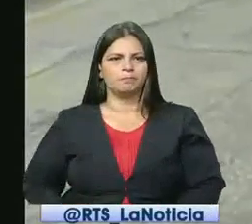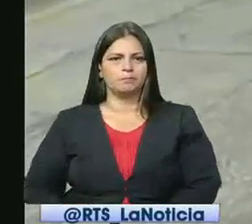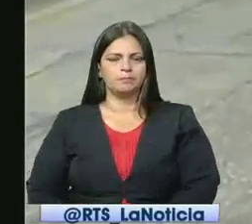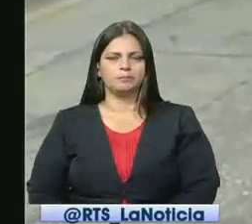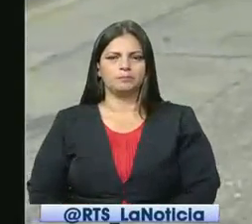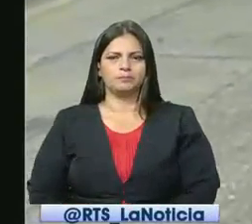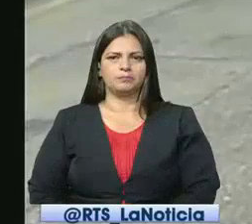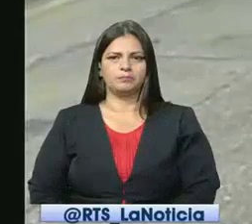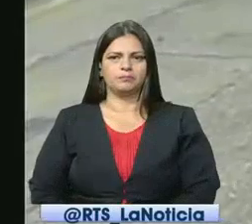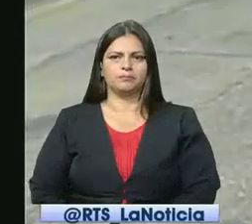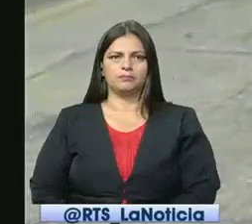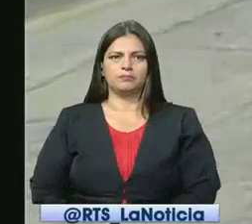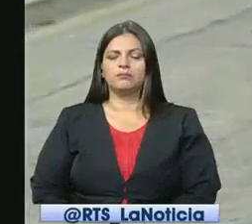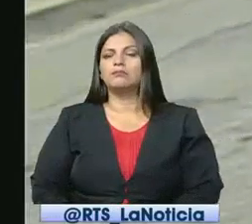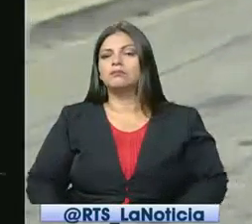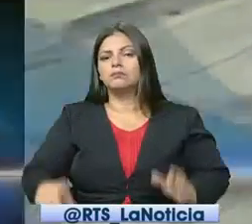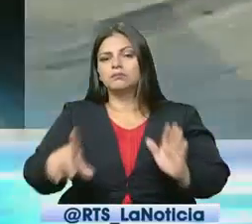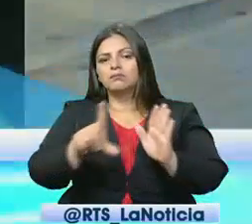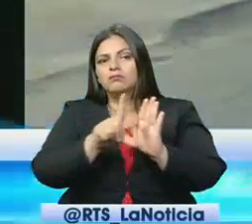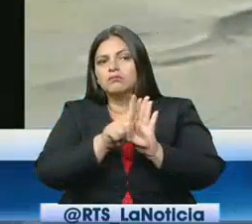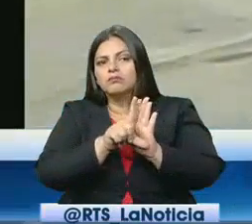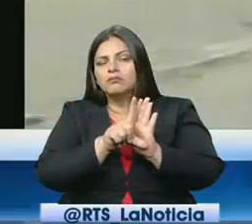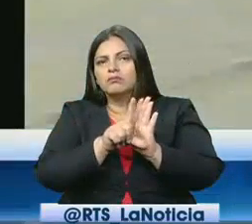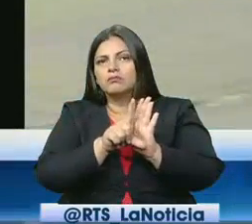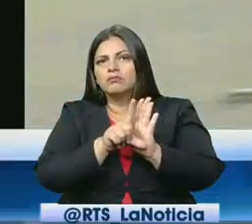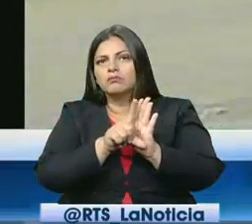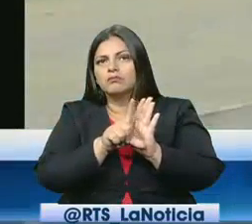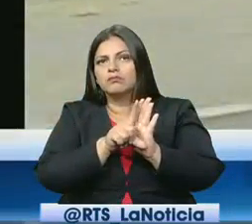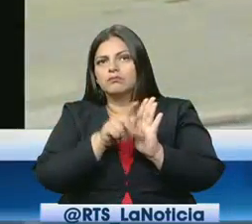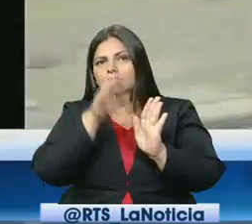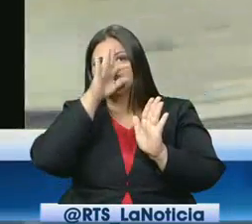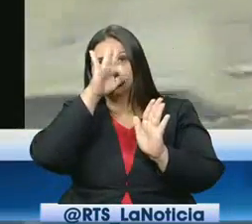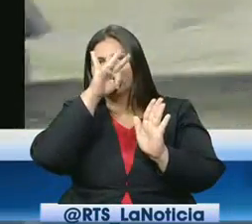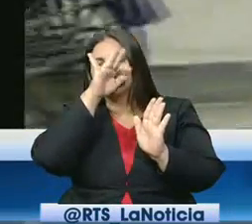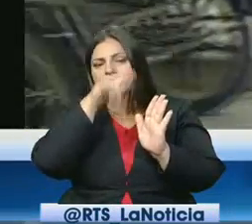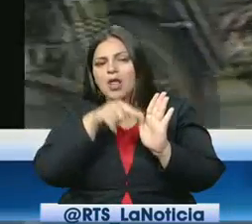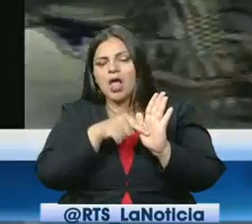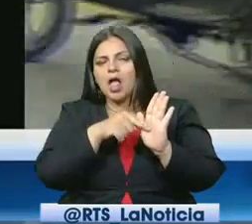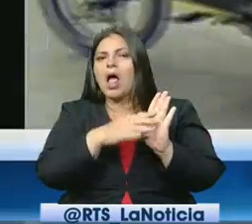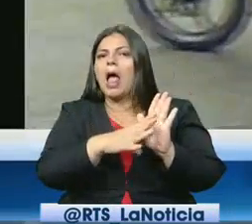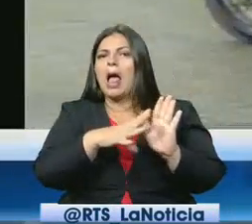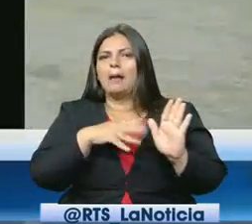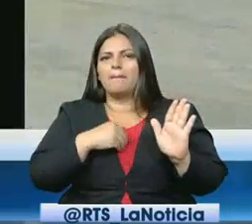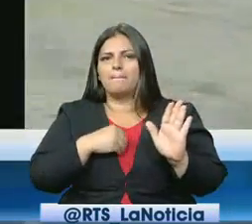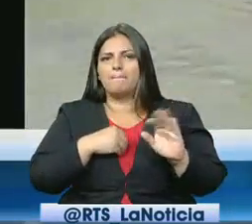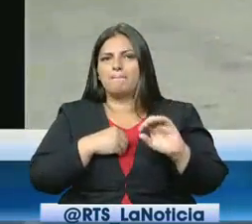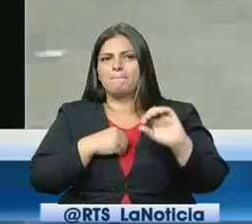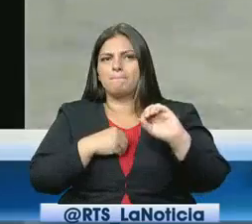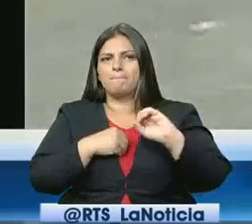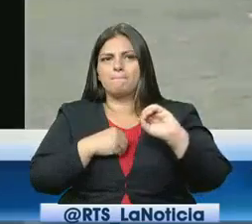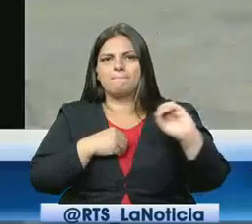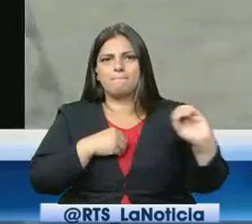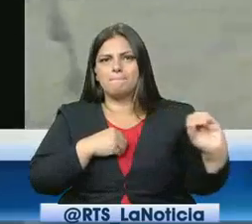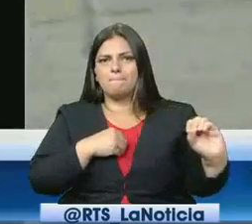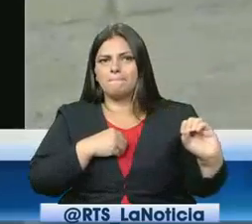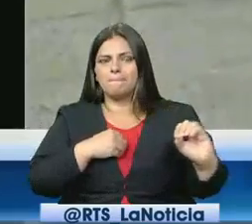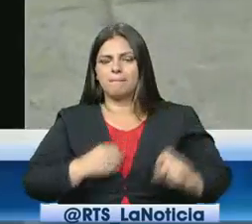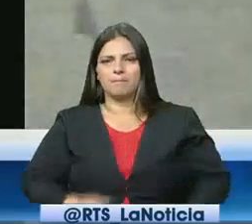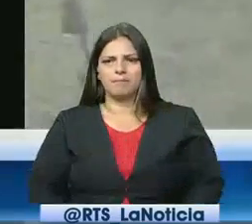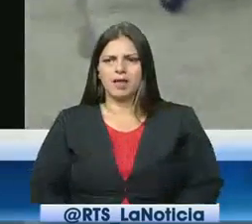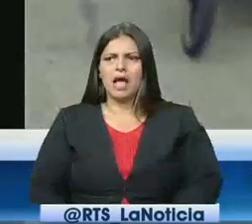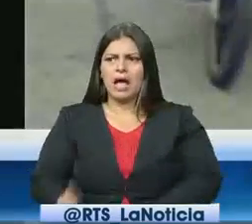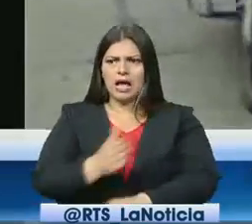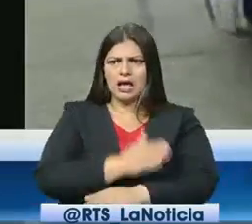no trabajan en apego a lo dispuesto en la ley de tránsito. Hace pocos minutos a este sector acudió un patrullero